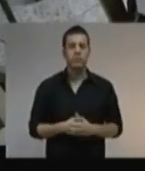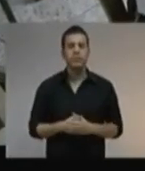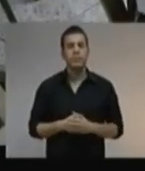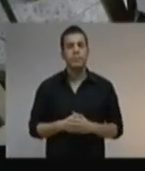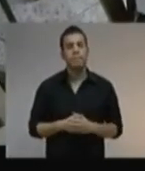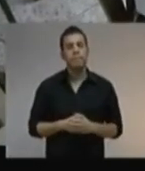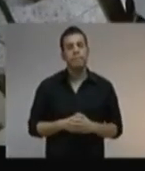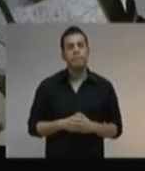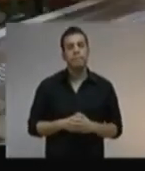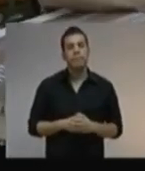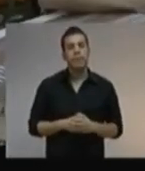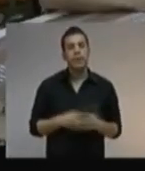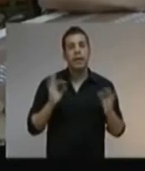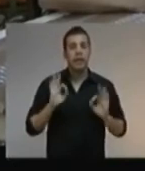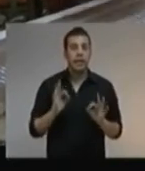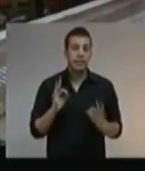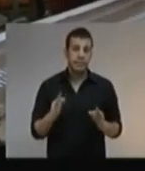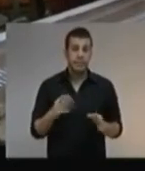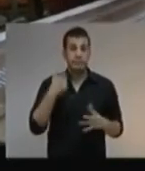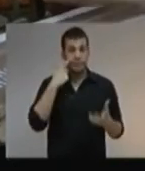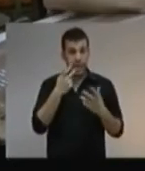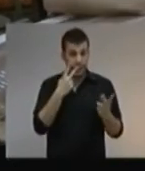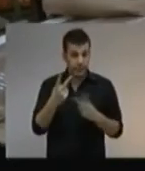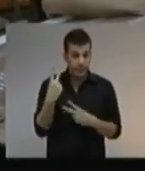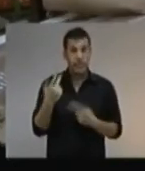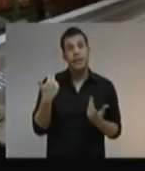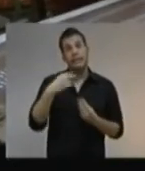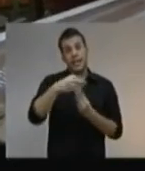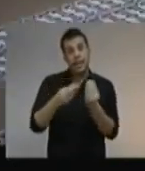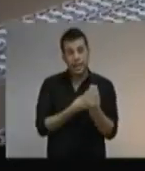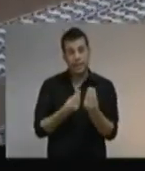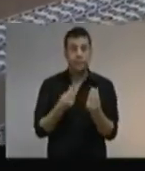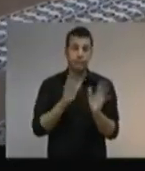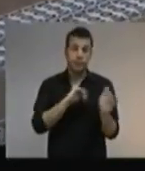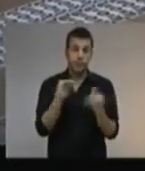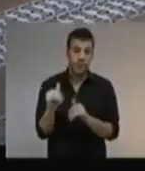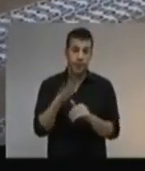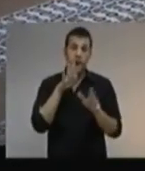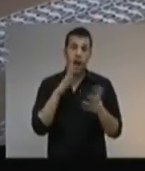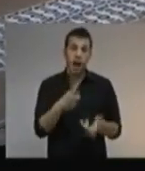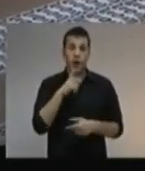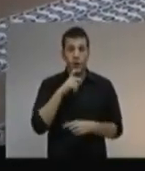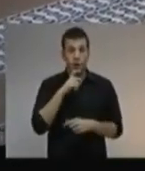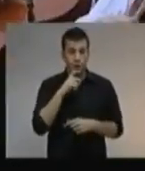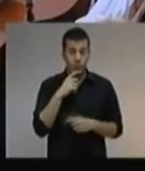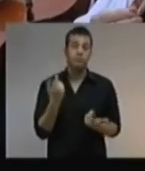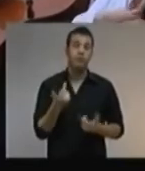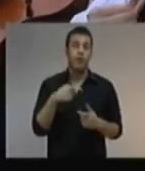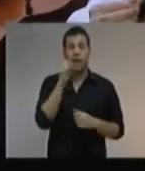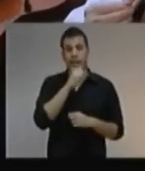De esta forma tan artística, nos despedimos de Gran Canaria. Ahora, con una tradicional polca.